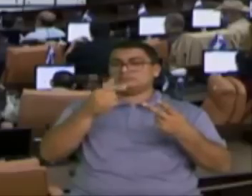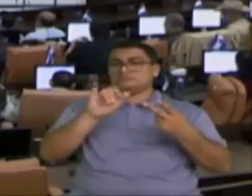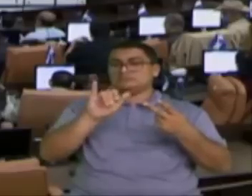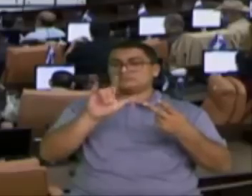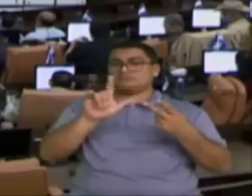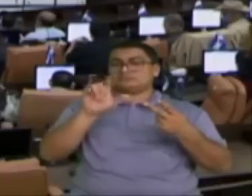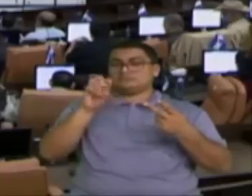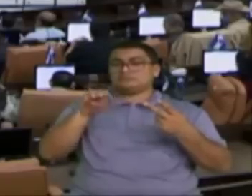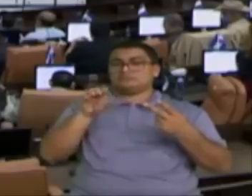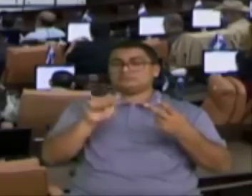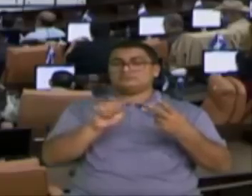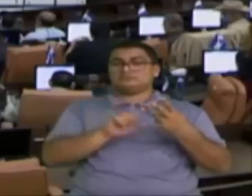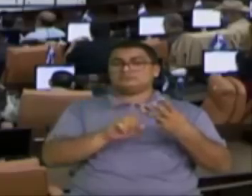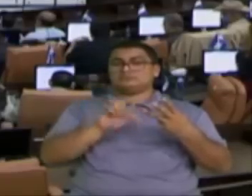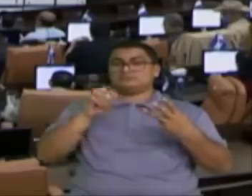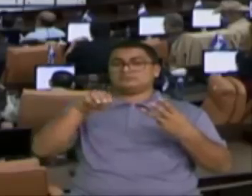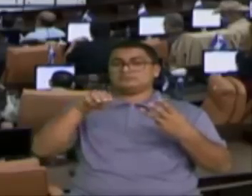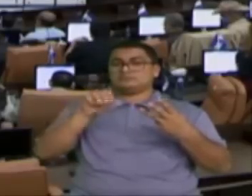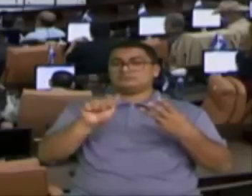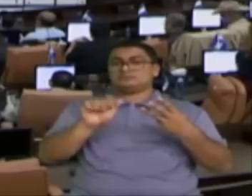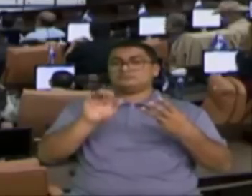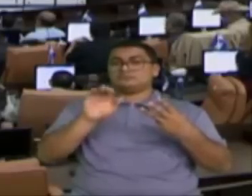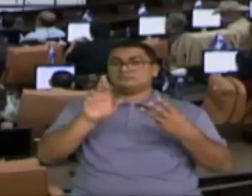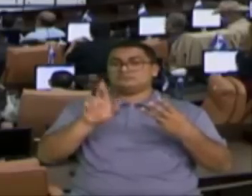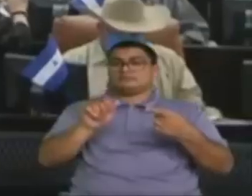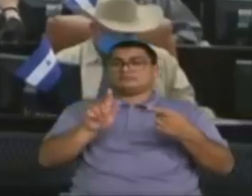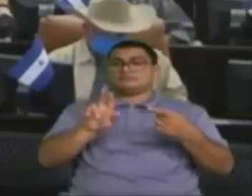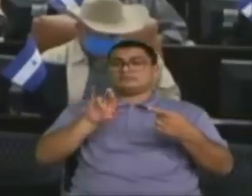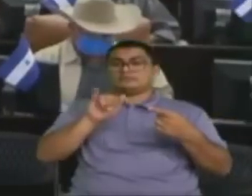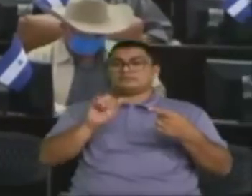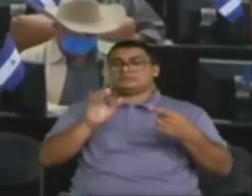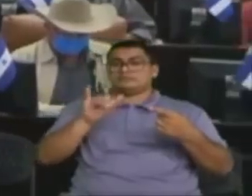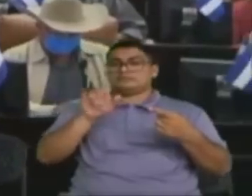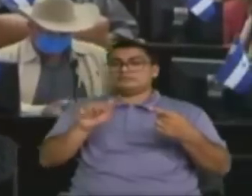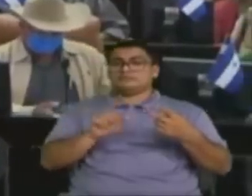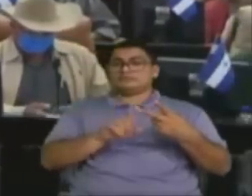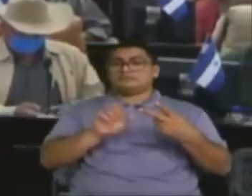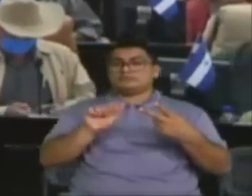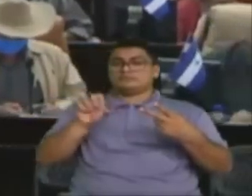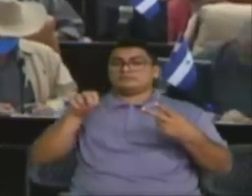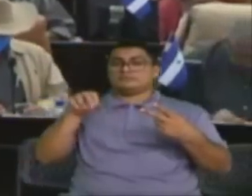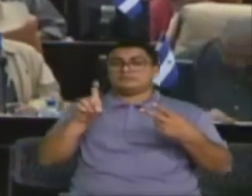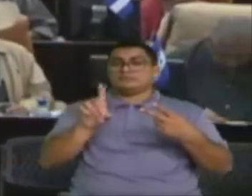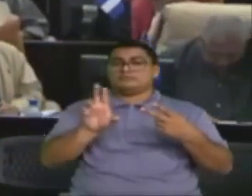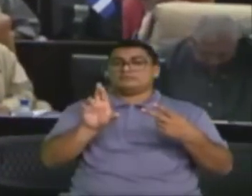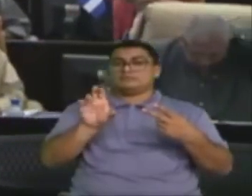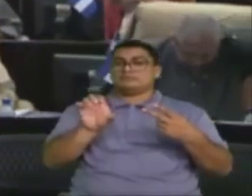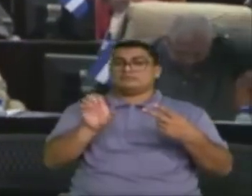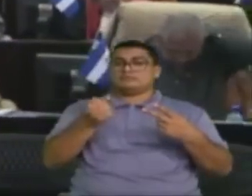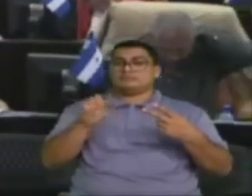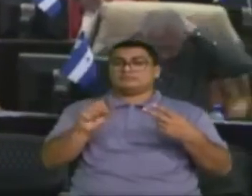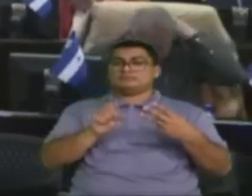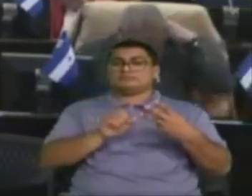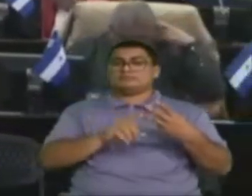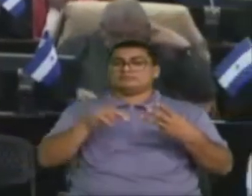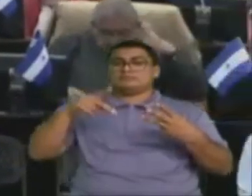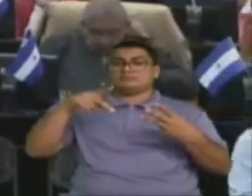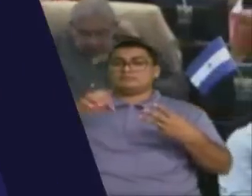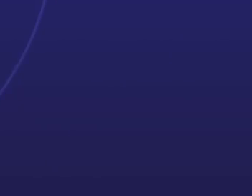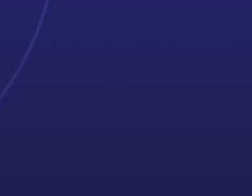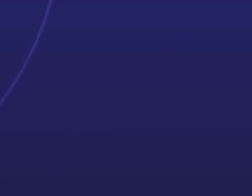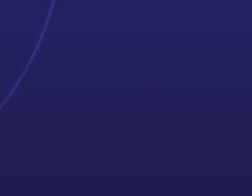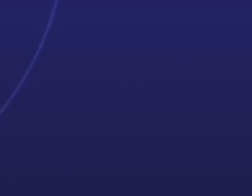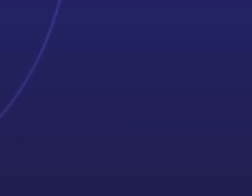comisión predominantemente oficialista y sería aprobada en 2 periodos legislativos que culminarían a principios del 2021.